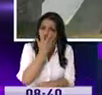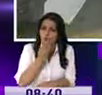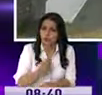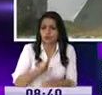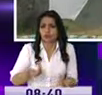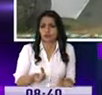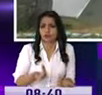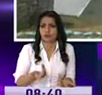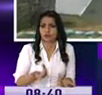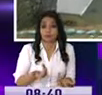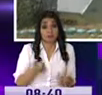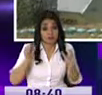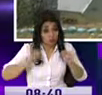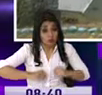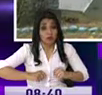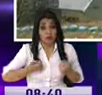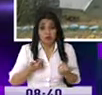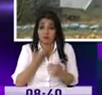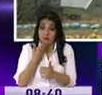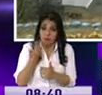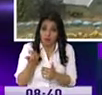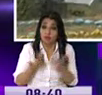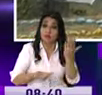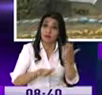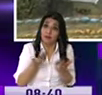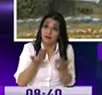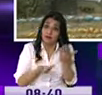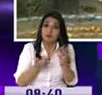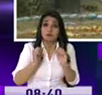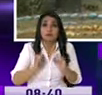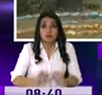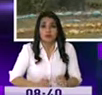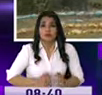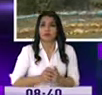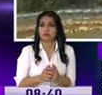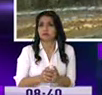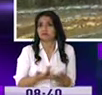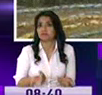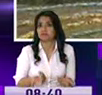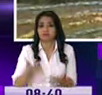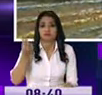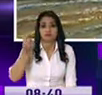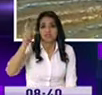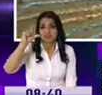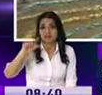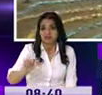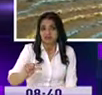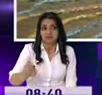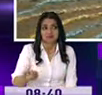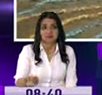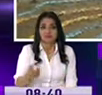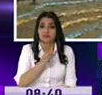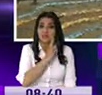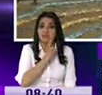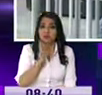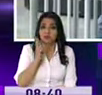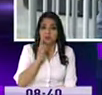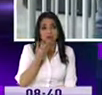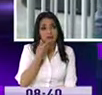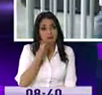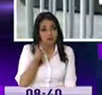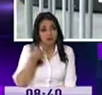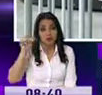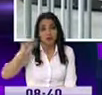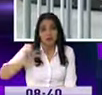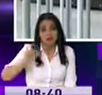mucho potencial. Quizás se puede encontrar bajar costos en algunas cosas, restaurantes de mejor precio, en